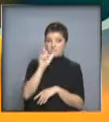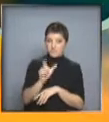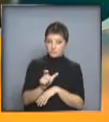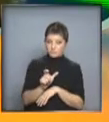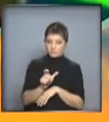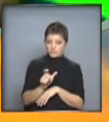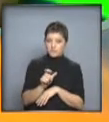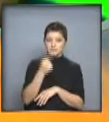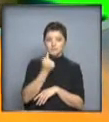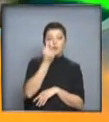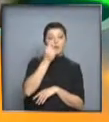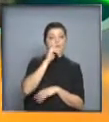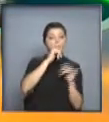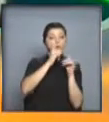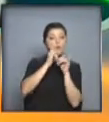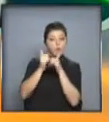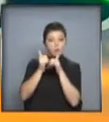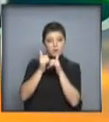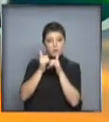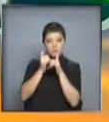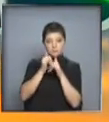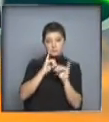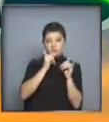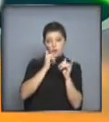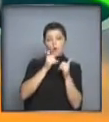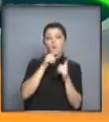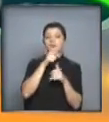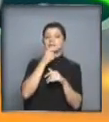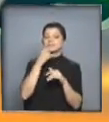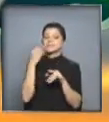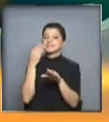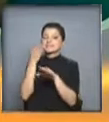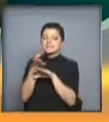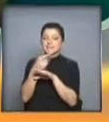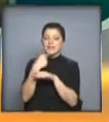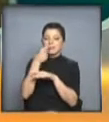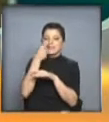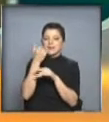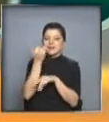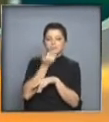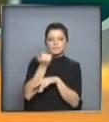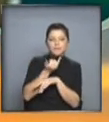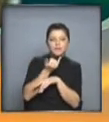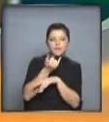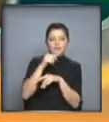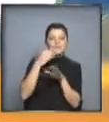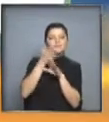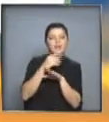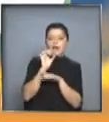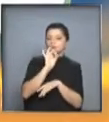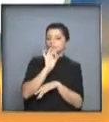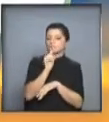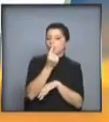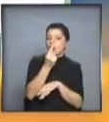la política, un chico, genuinamente siempre, o hay algún interés o algo a cambio? Te lo pregunto así, a ver qué es lo que opinás